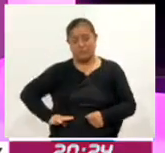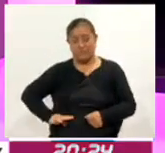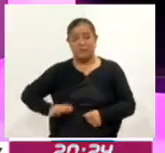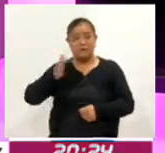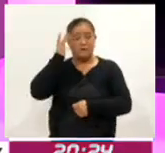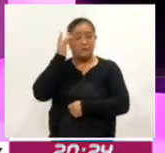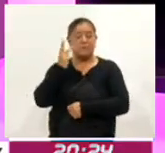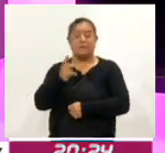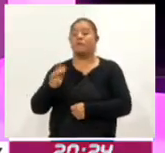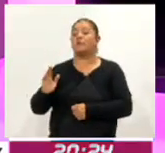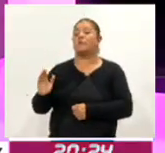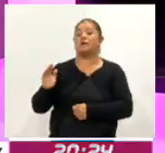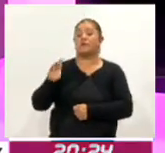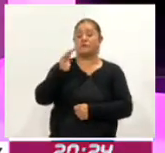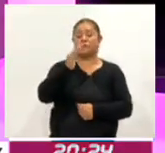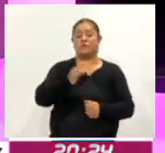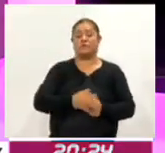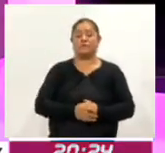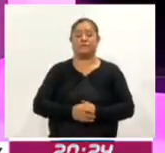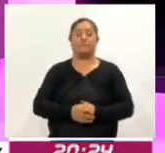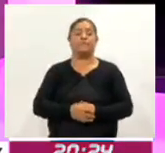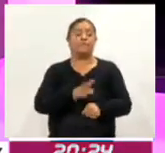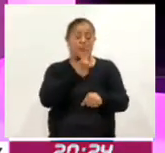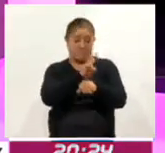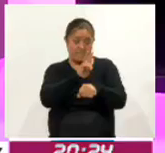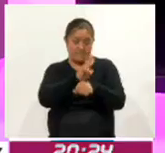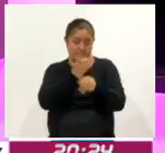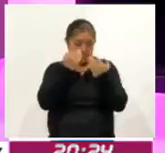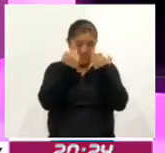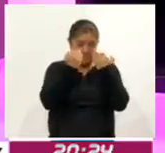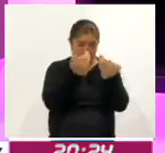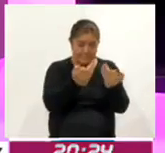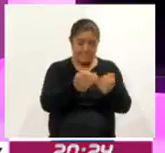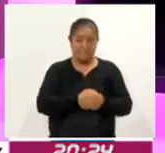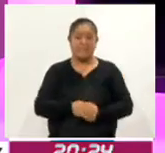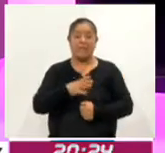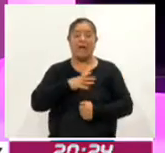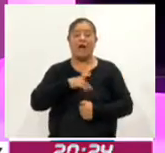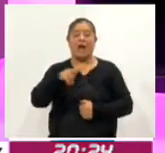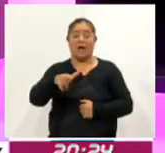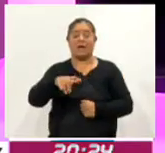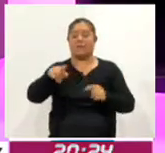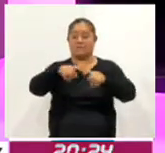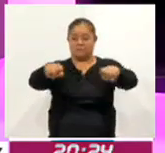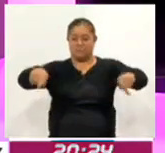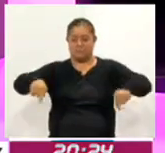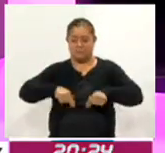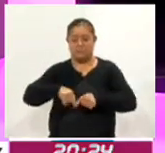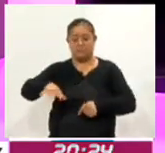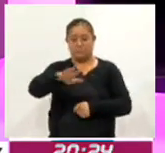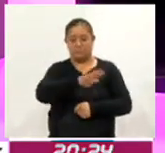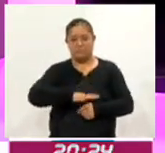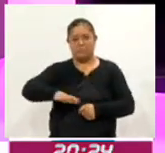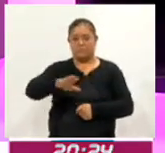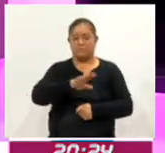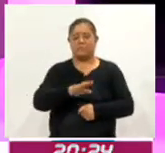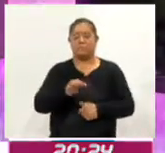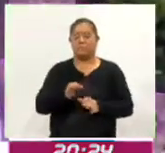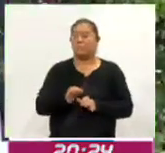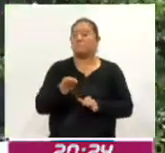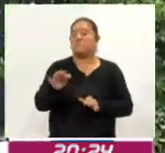del Monte, donde verificó lo que es la techumbre de la explanada en el barrio de Jesús.